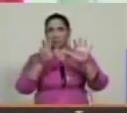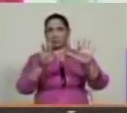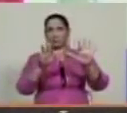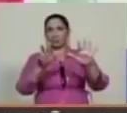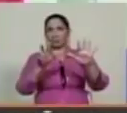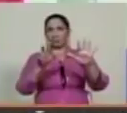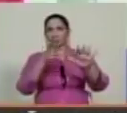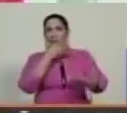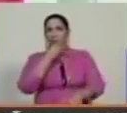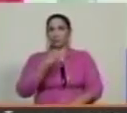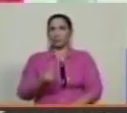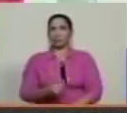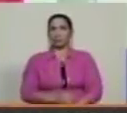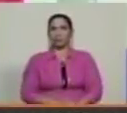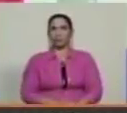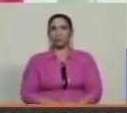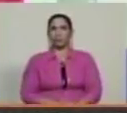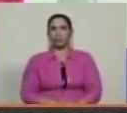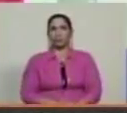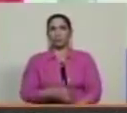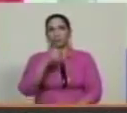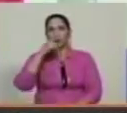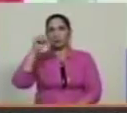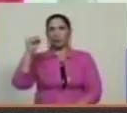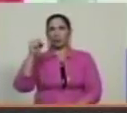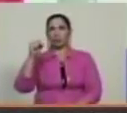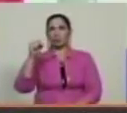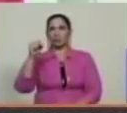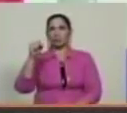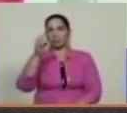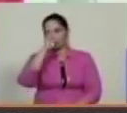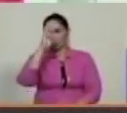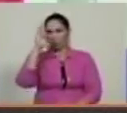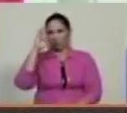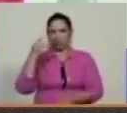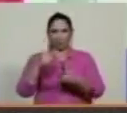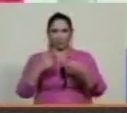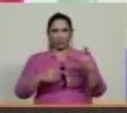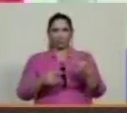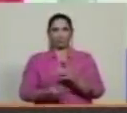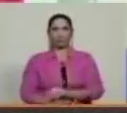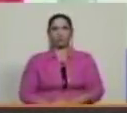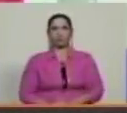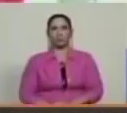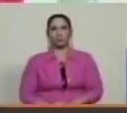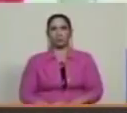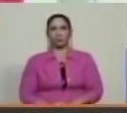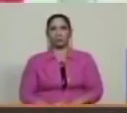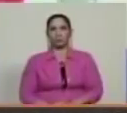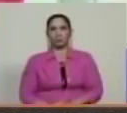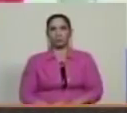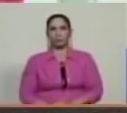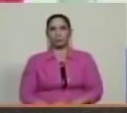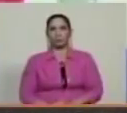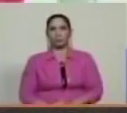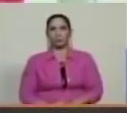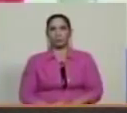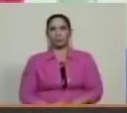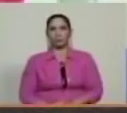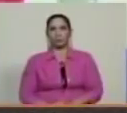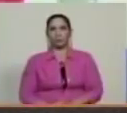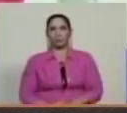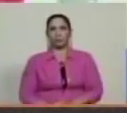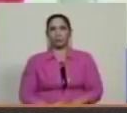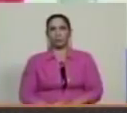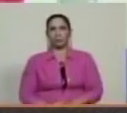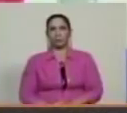diciembre, estaba Nicolás ahí, estaba mi persona, y había otro grupo de personas. Pero yo en ese momento me refería a Nicolás por nuestras